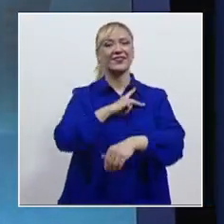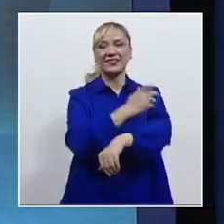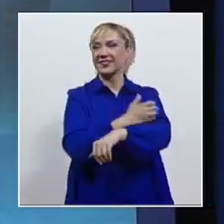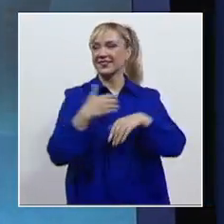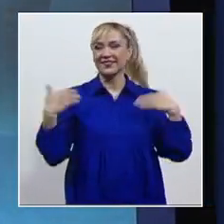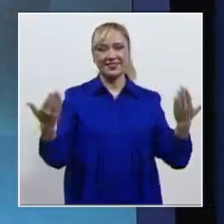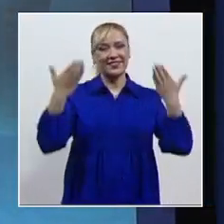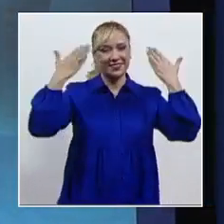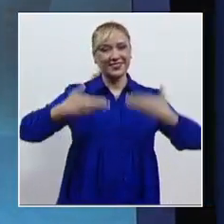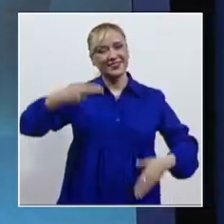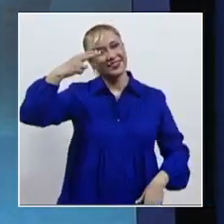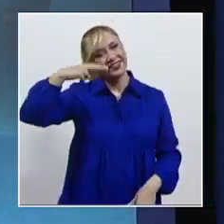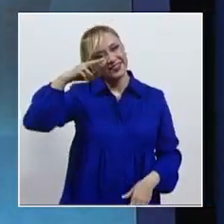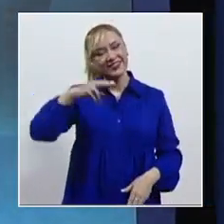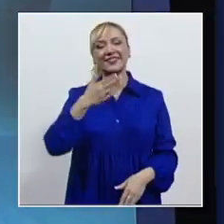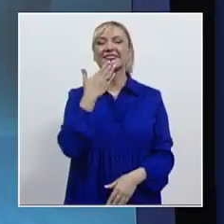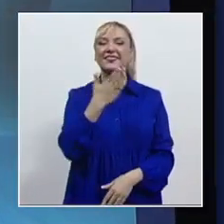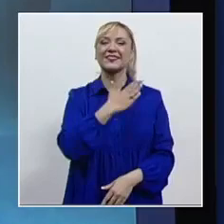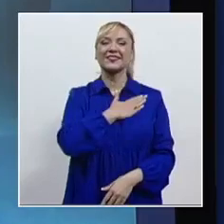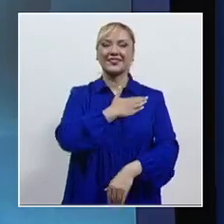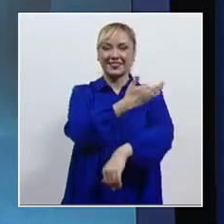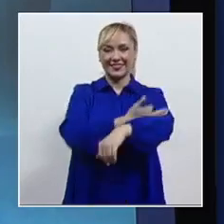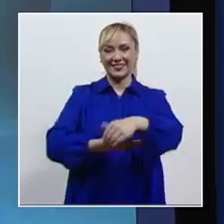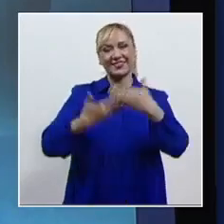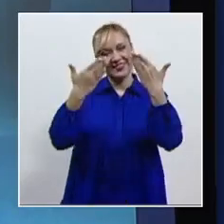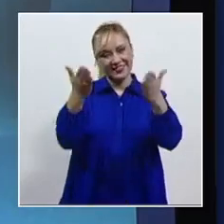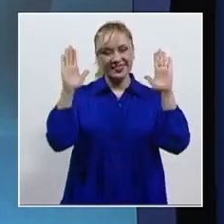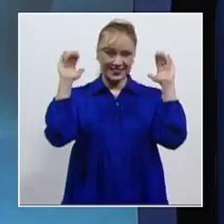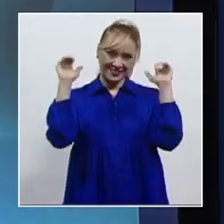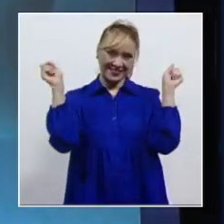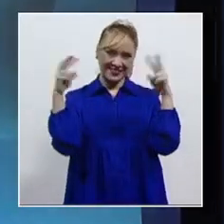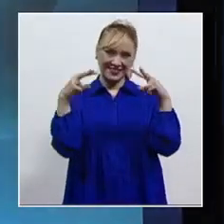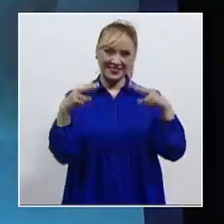posible este espacio, le deseamos que tenga una excelente tarde. Hasta pronto.